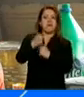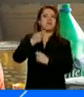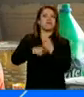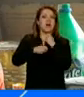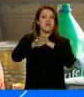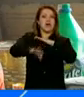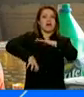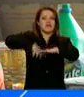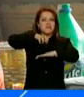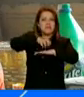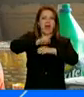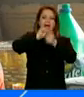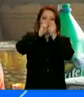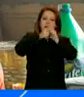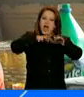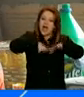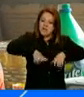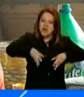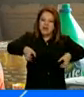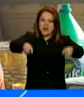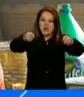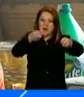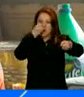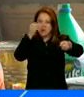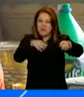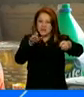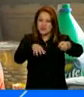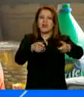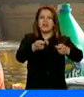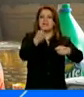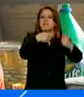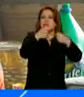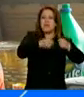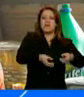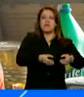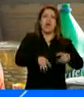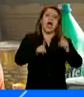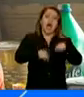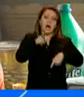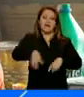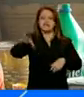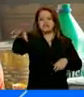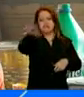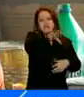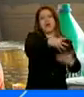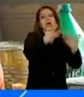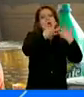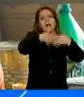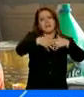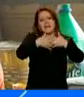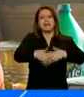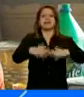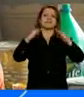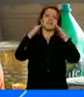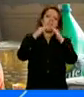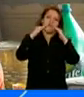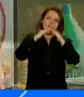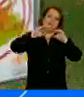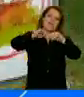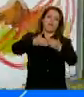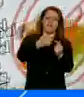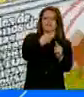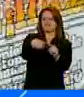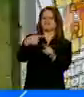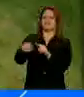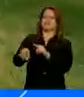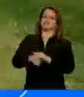llevamos a los conjuntos residenciales y pues a veces colocamos en espacio público, empresas, colegios, bueno, en